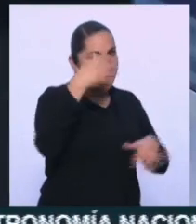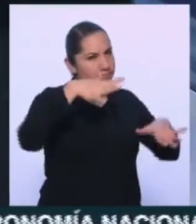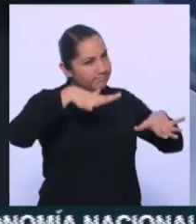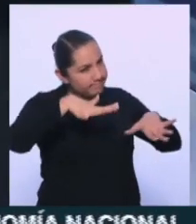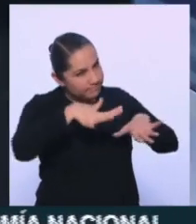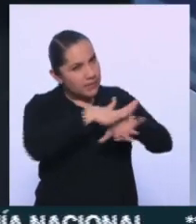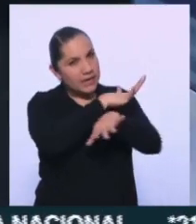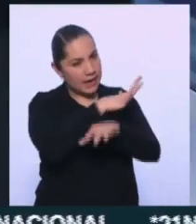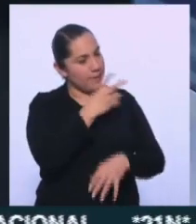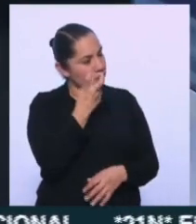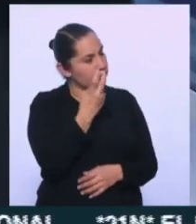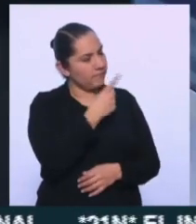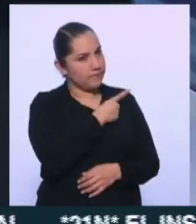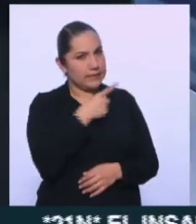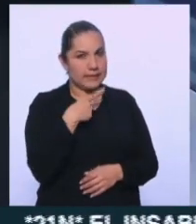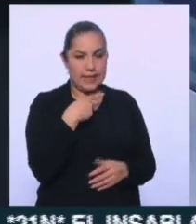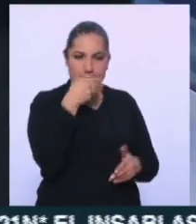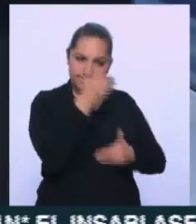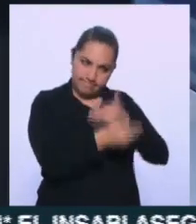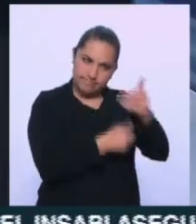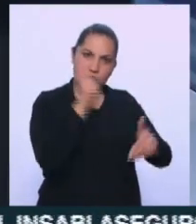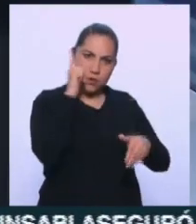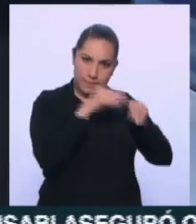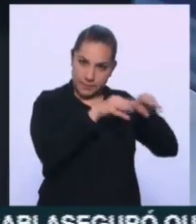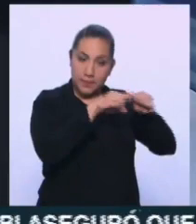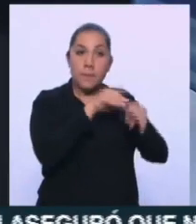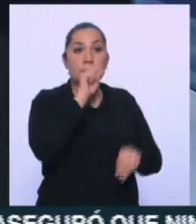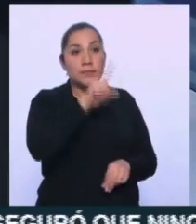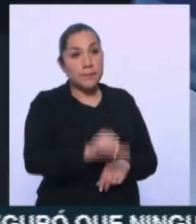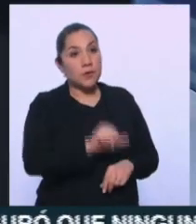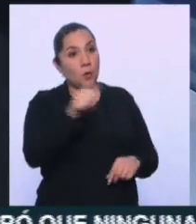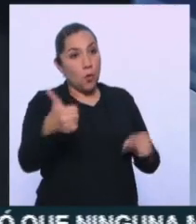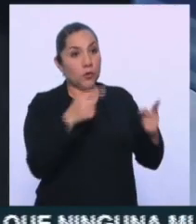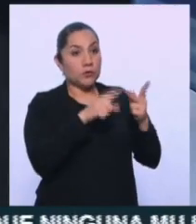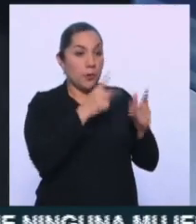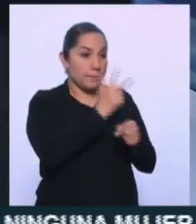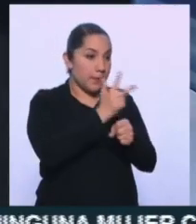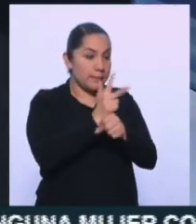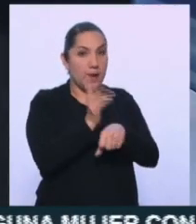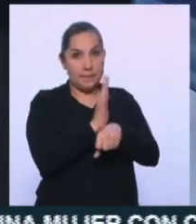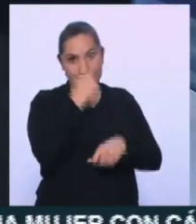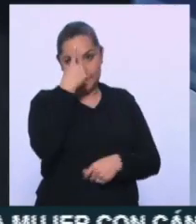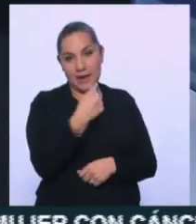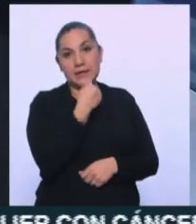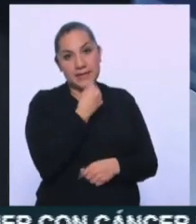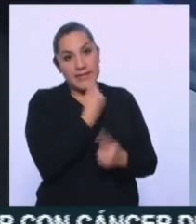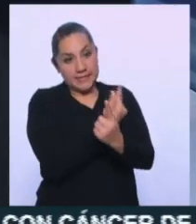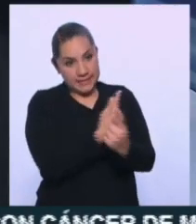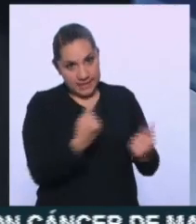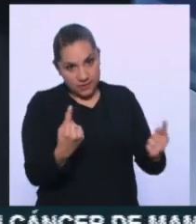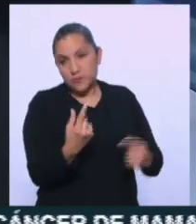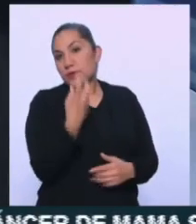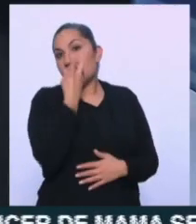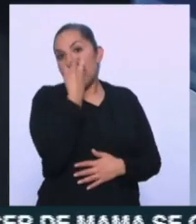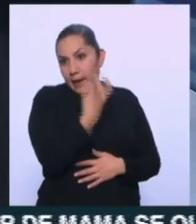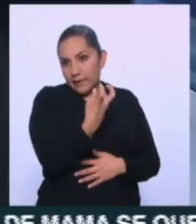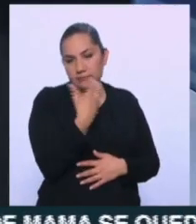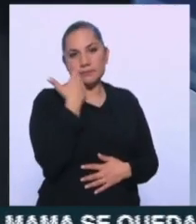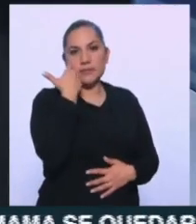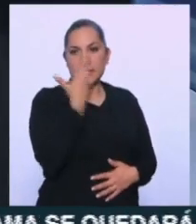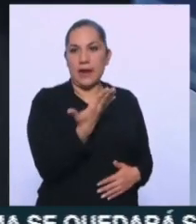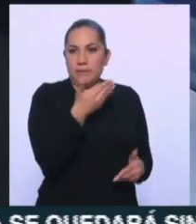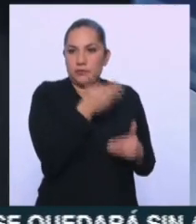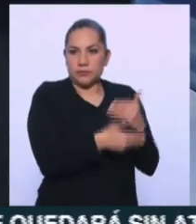otra de producción para niños, que también es otra pendiente de nuestro país en general y de la Ciudad de México,